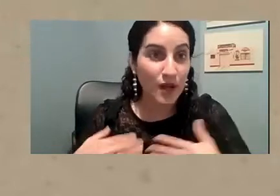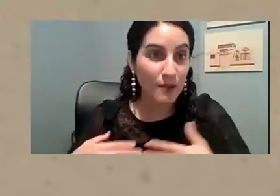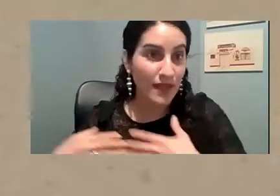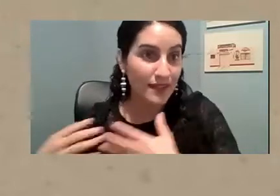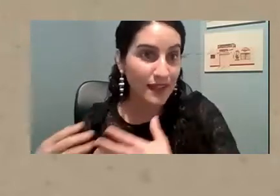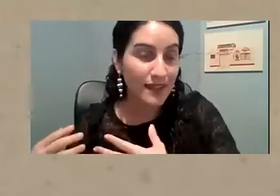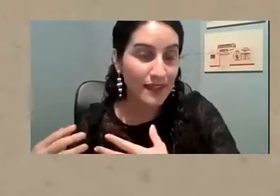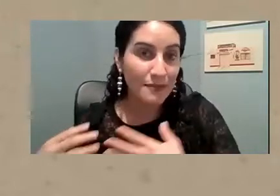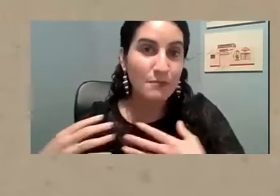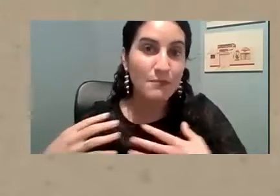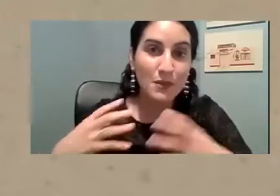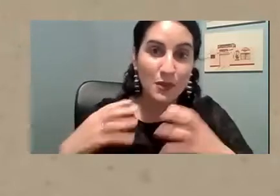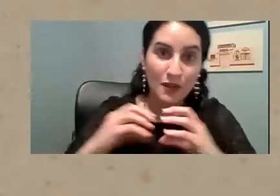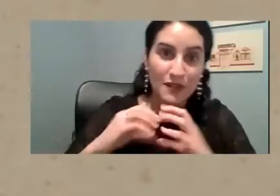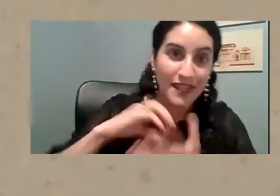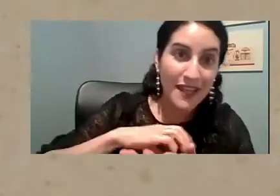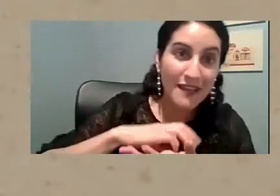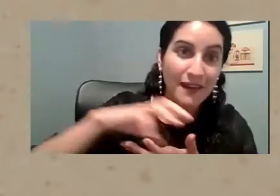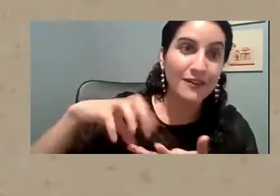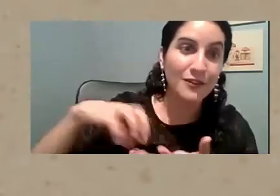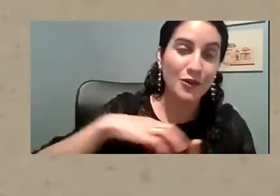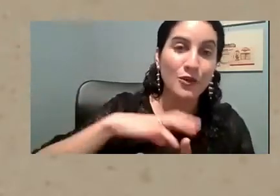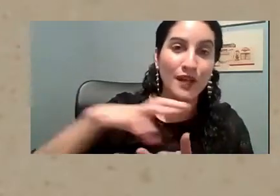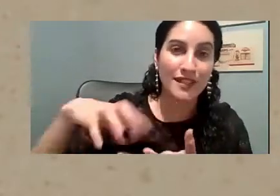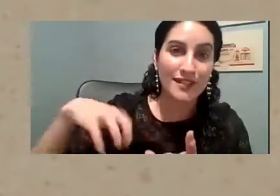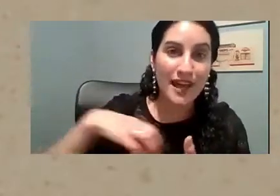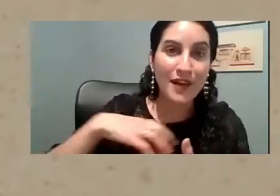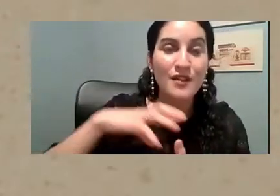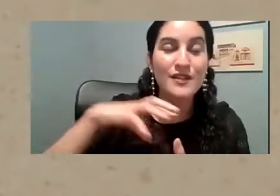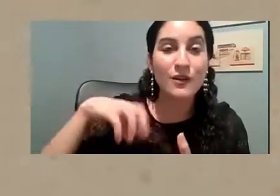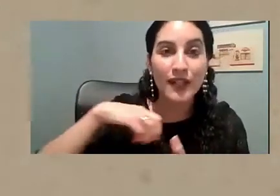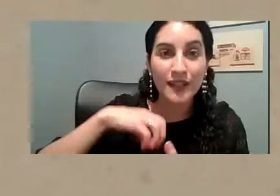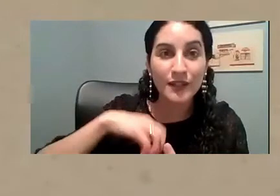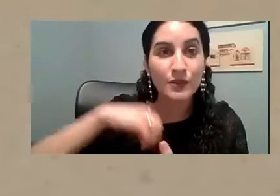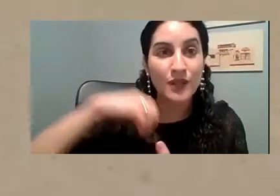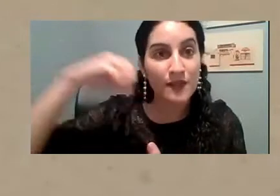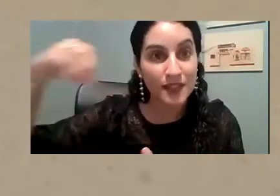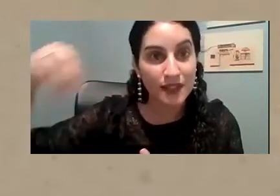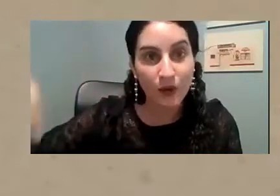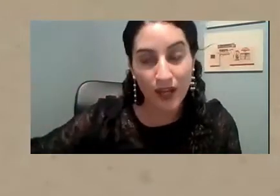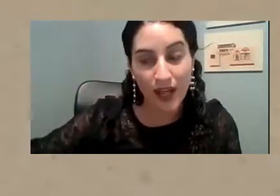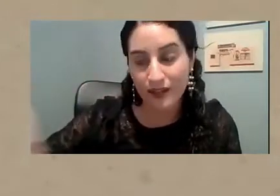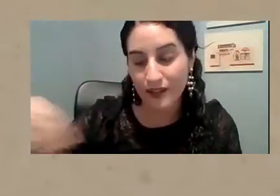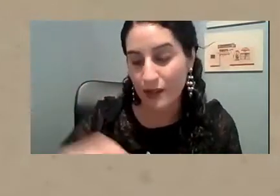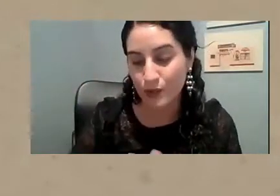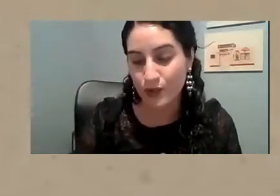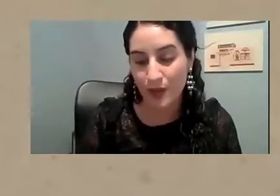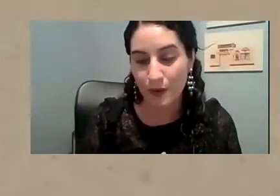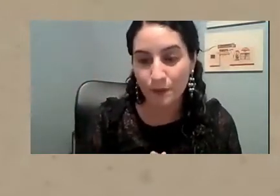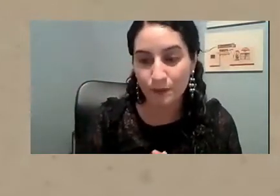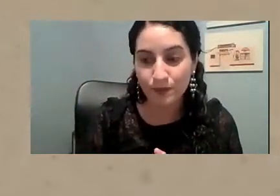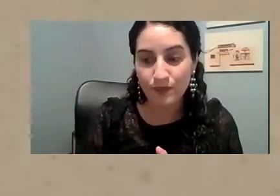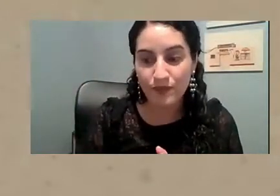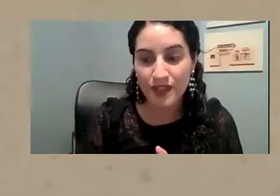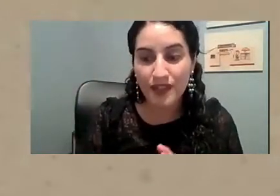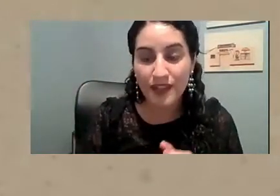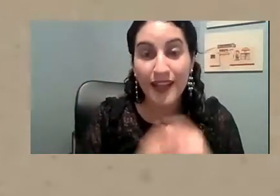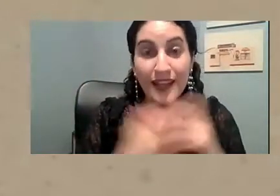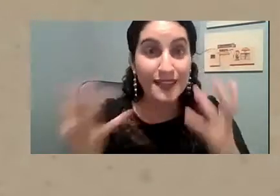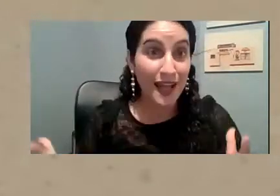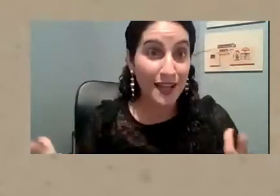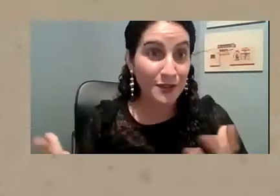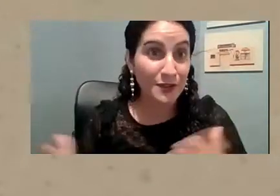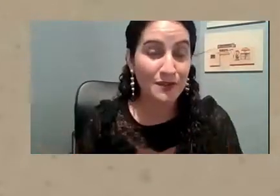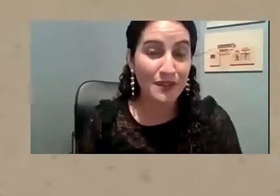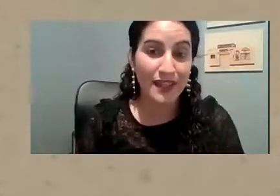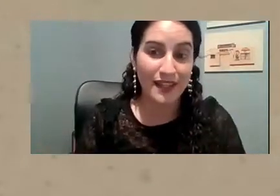que usualmente se lleva, ¿no? Organizado desde el colegio, una visita escolar al museo.